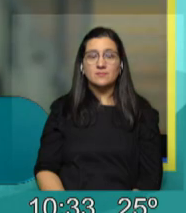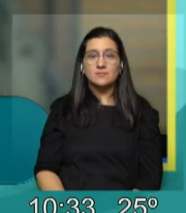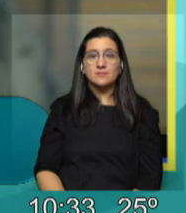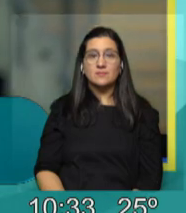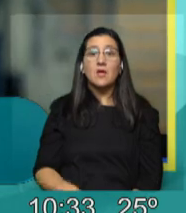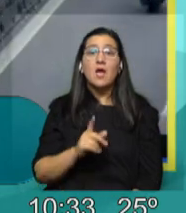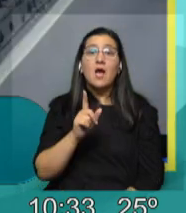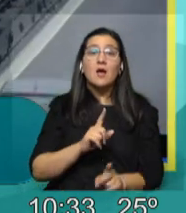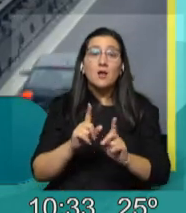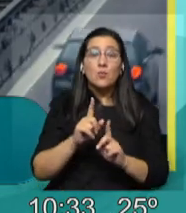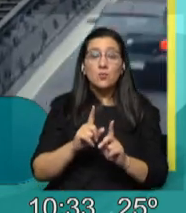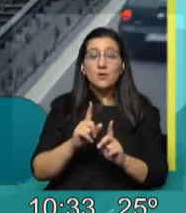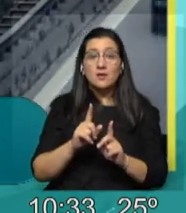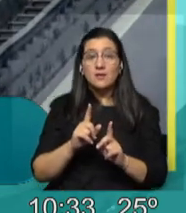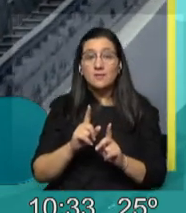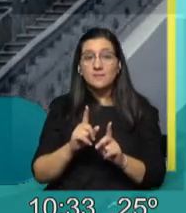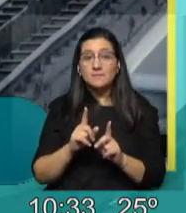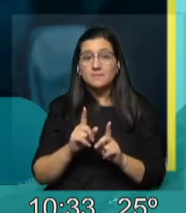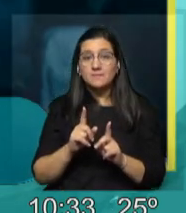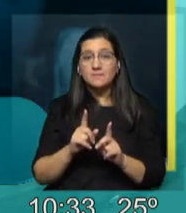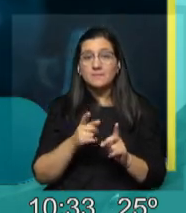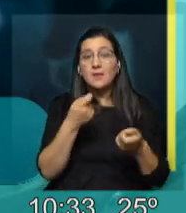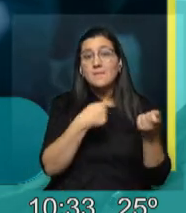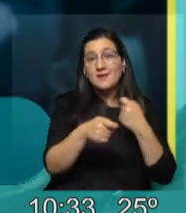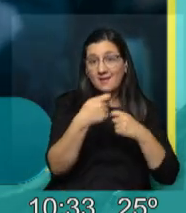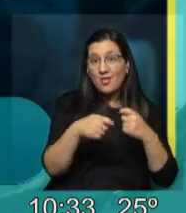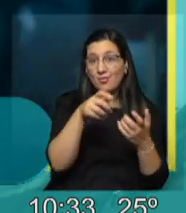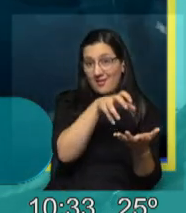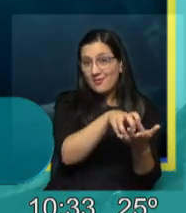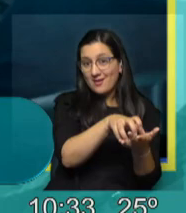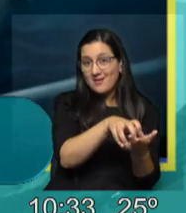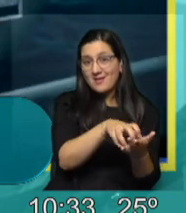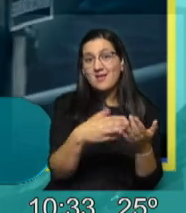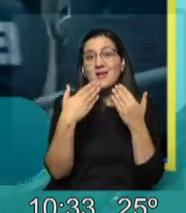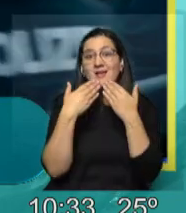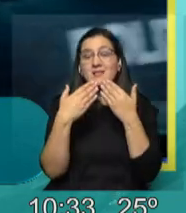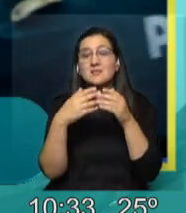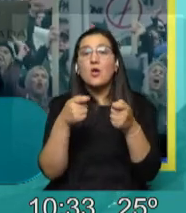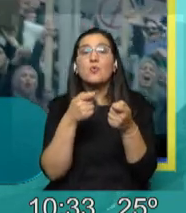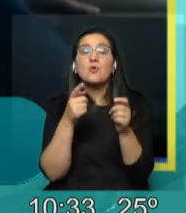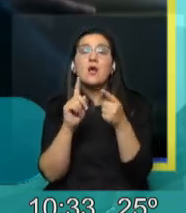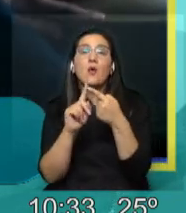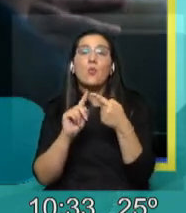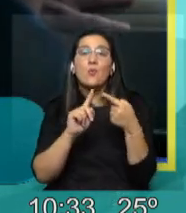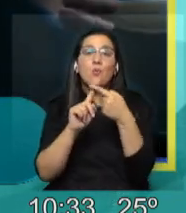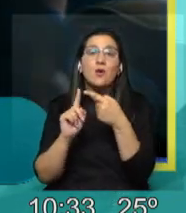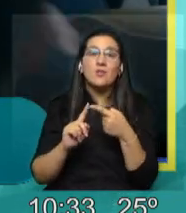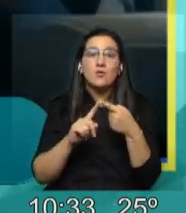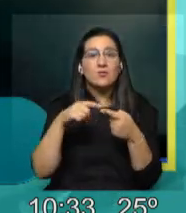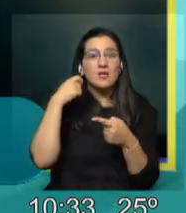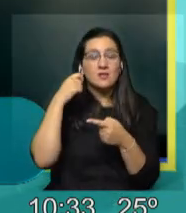comiendo buena parte del mercado local, gracias a un arreglo, un acuerdo que hizo con una